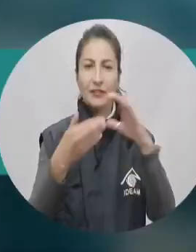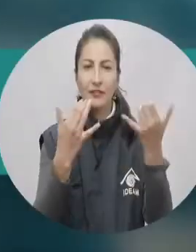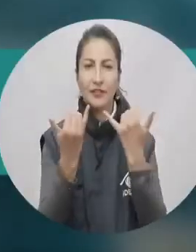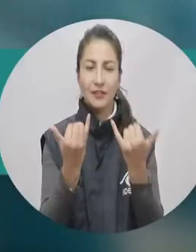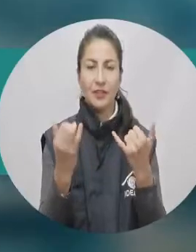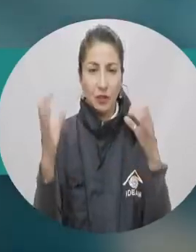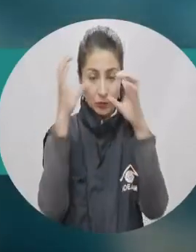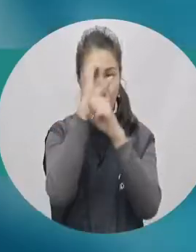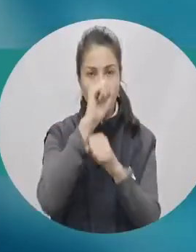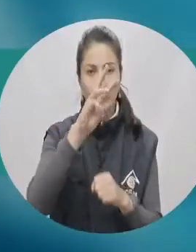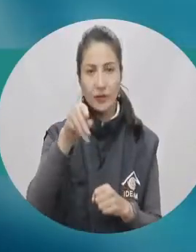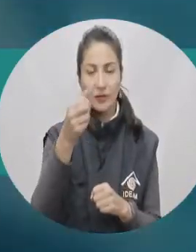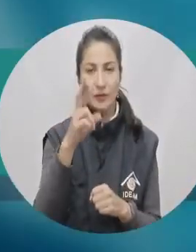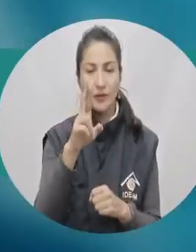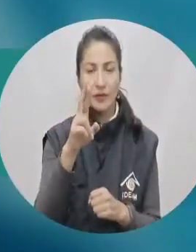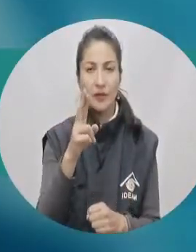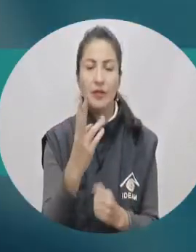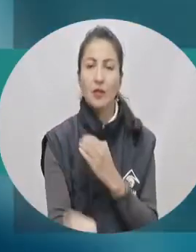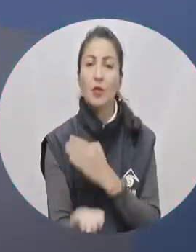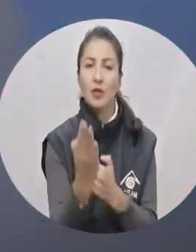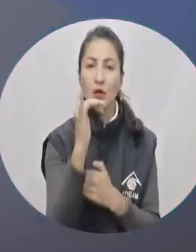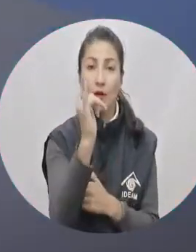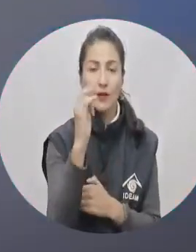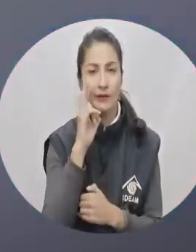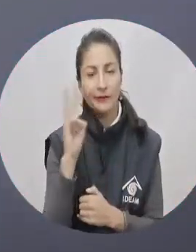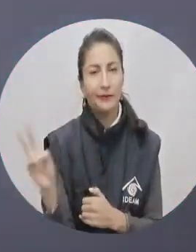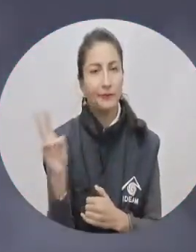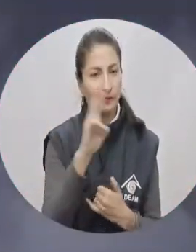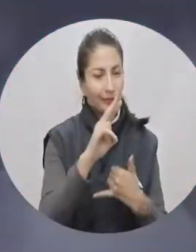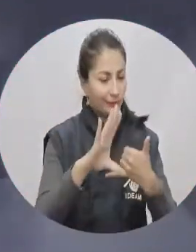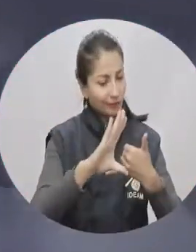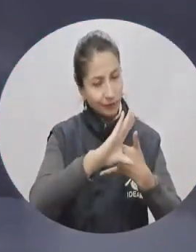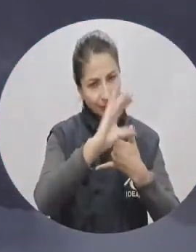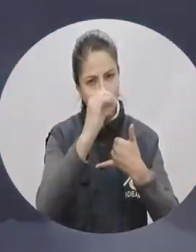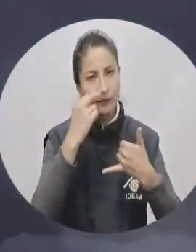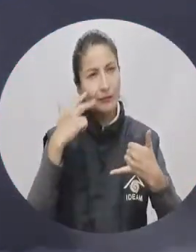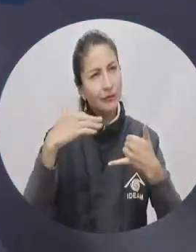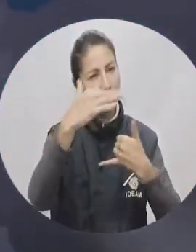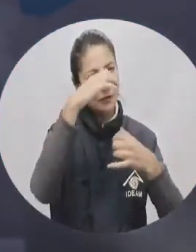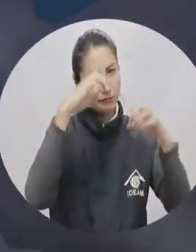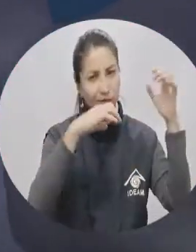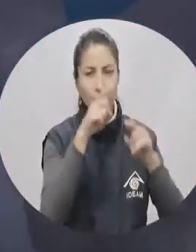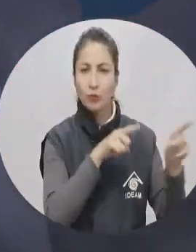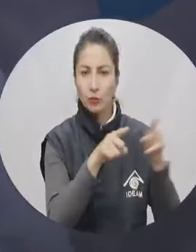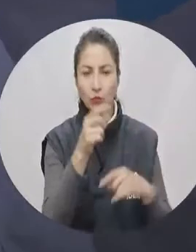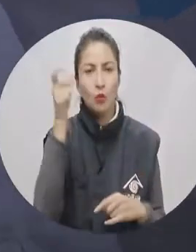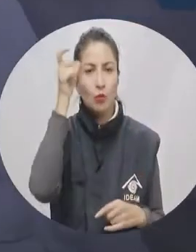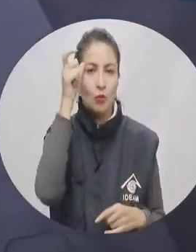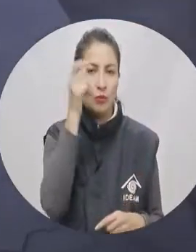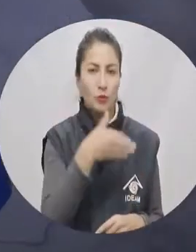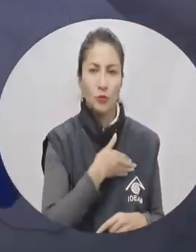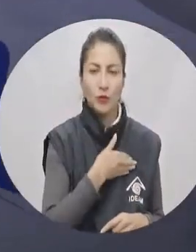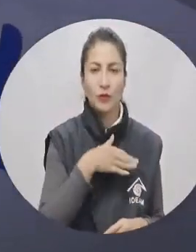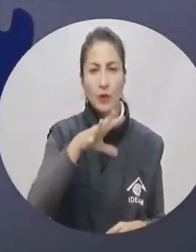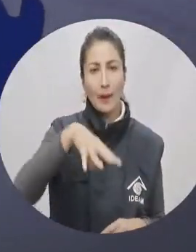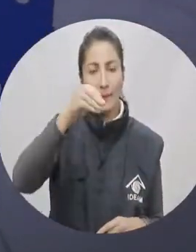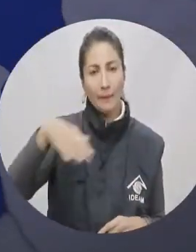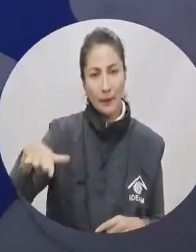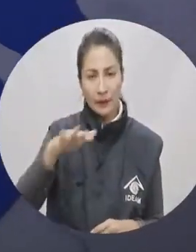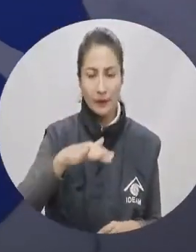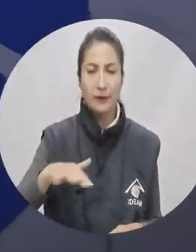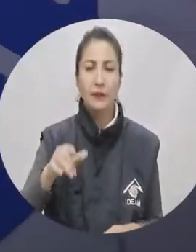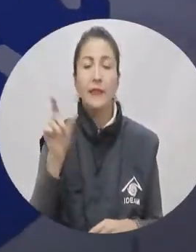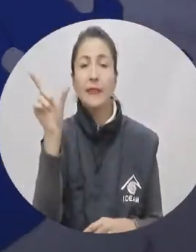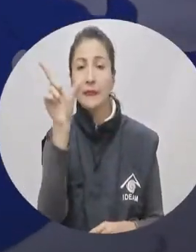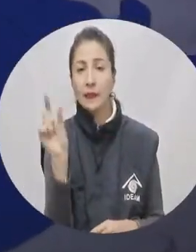Pronóstico del tiempo para la noche del miércoles y la madrugada del jueves. En el Caribe las lluvias seguirán en Córdoba, en Bolívar, Magdalena,